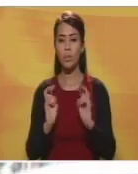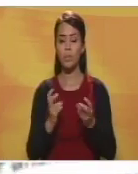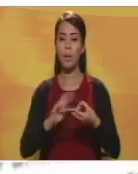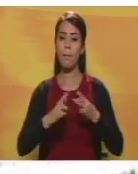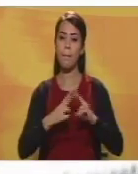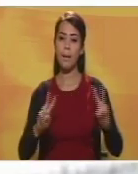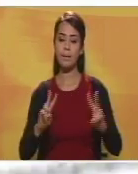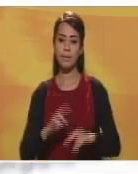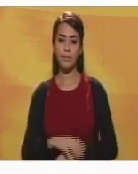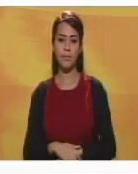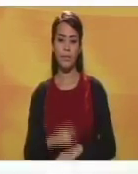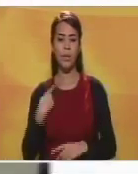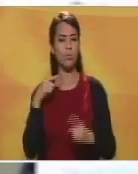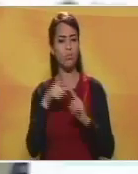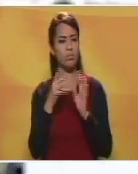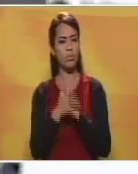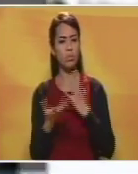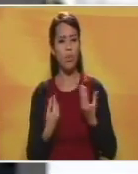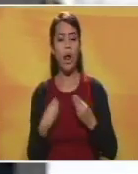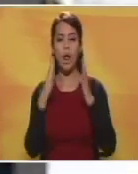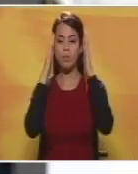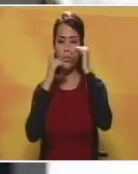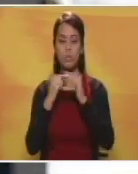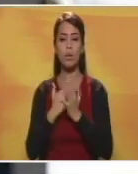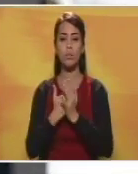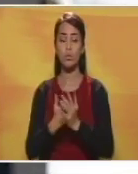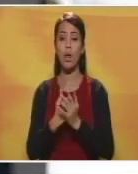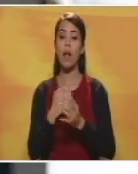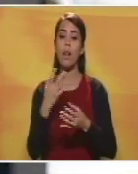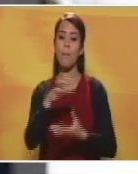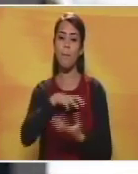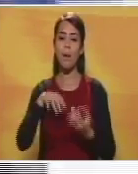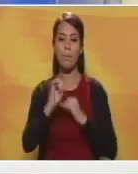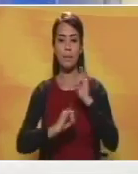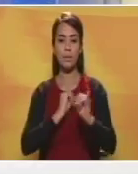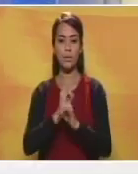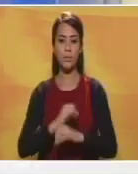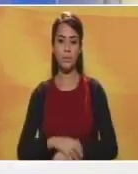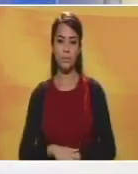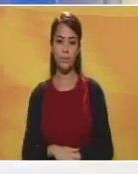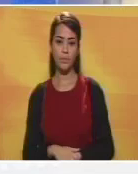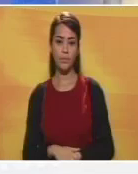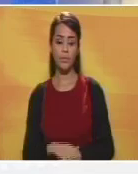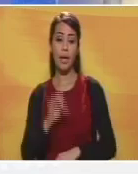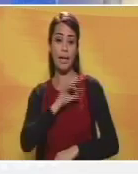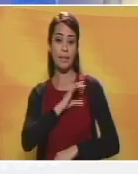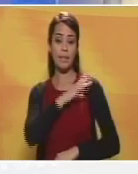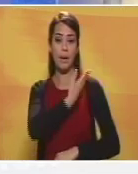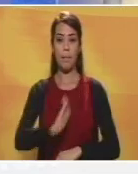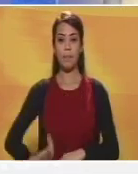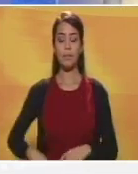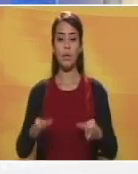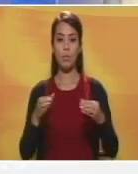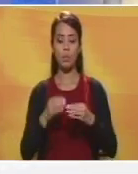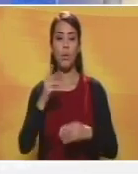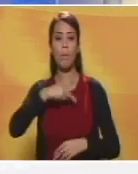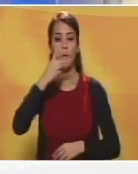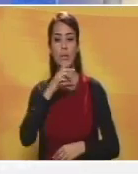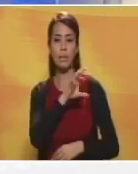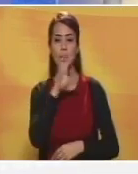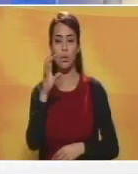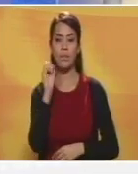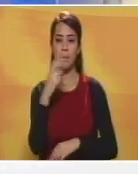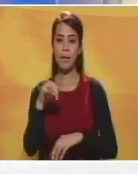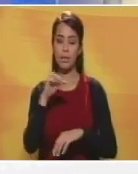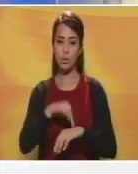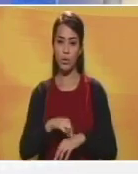paz, esto es con la intención de atender los conflictos internacionales. En Chile, el presidente de la Comisión de Política Exterior de la